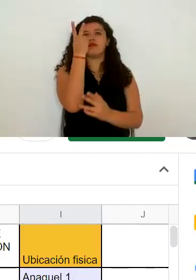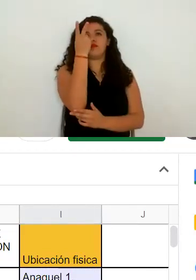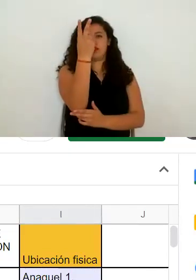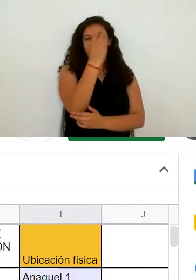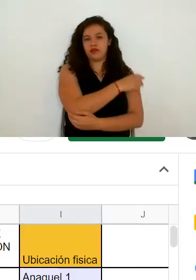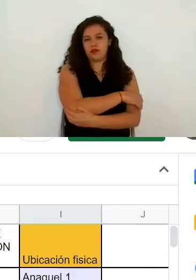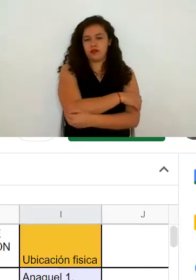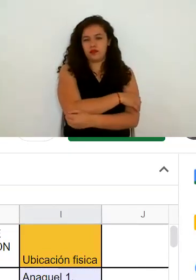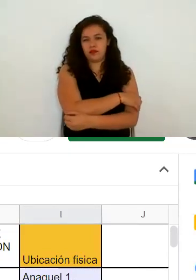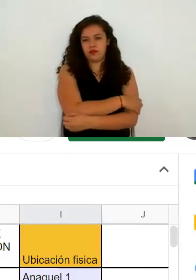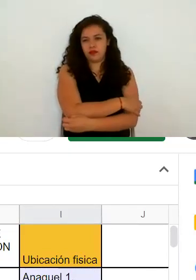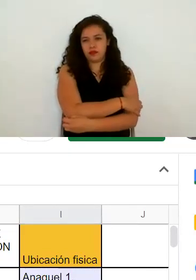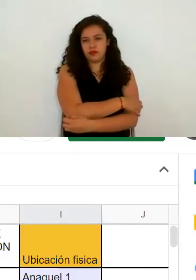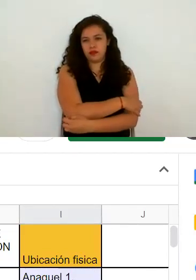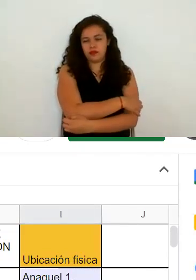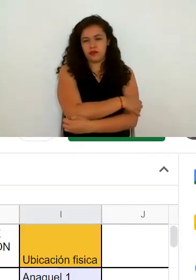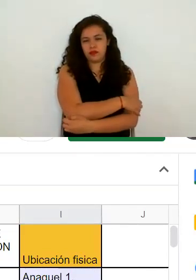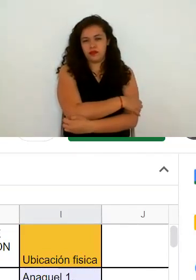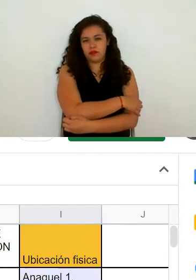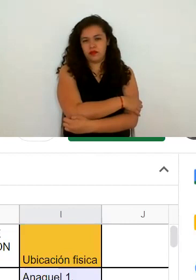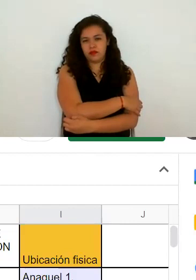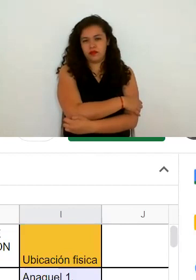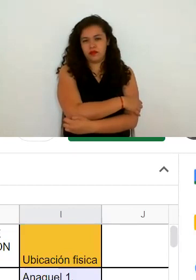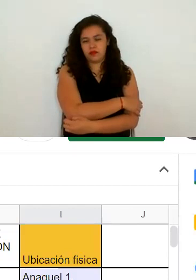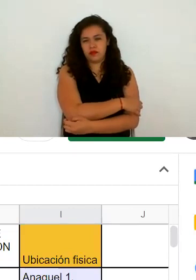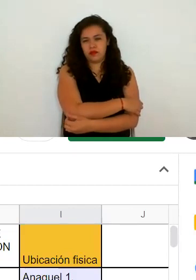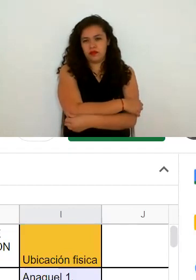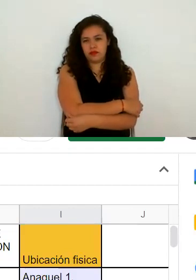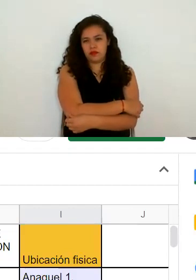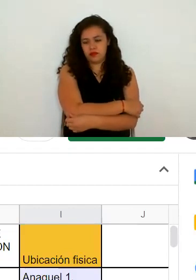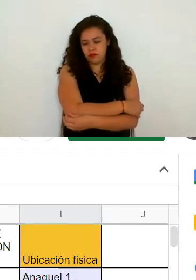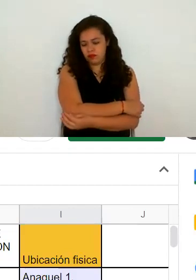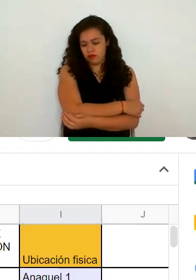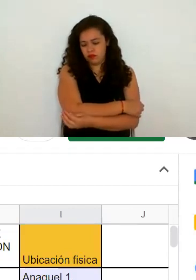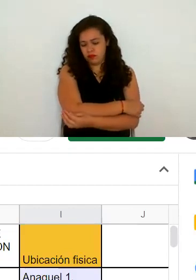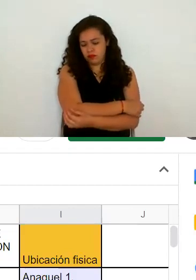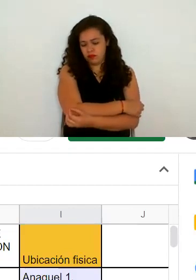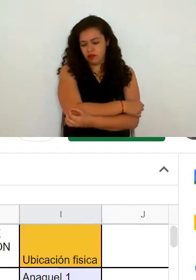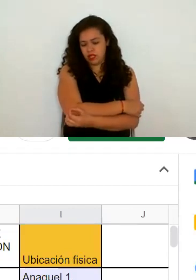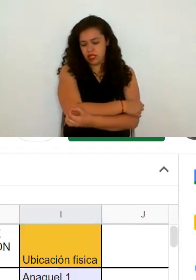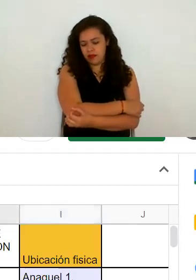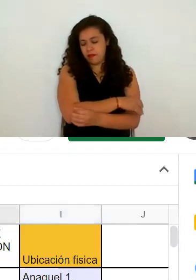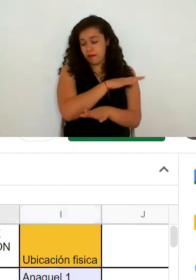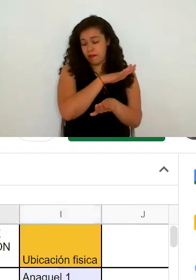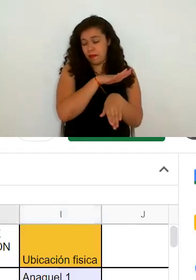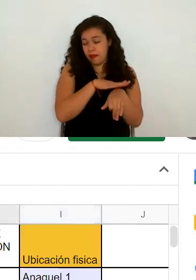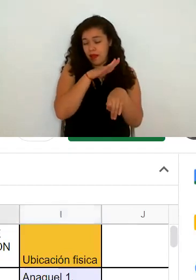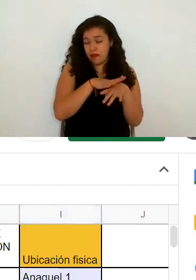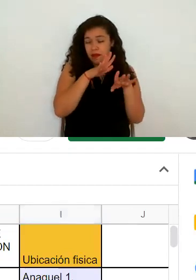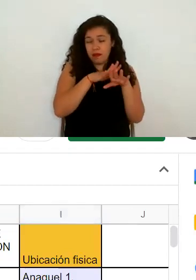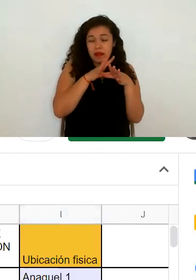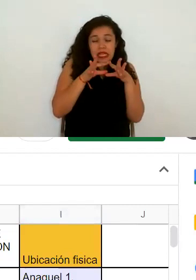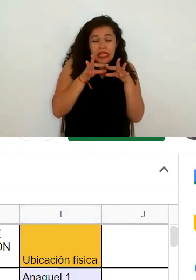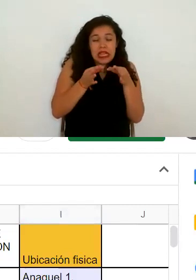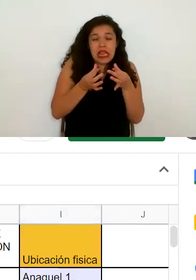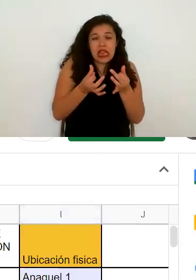2. Entonces, y si son más meticulosos, podrían poner en